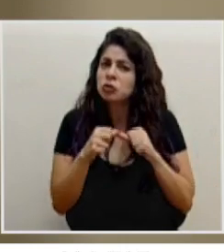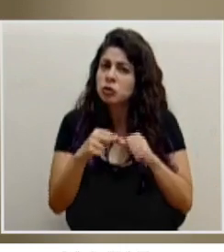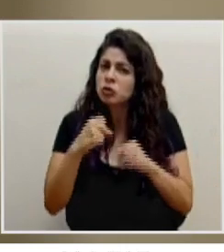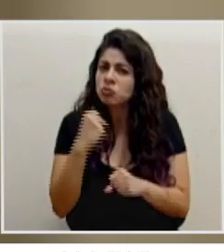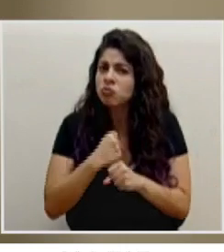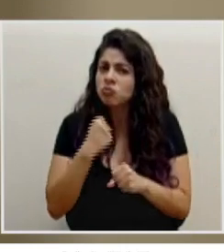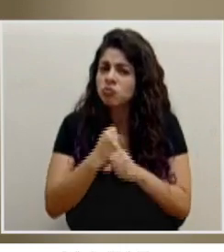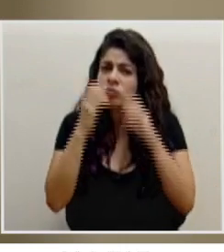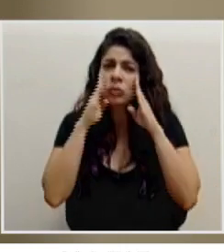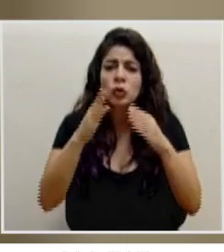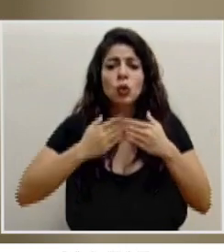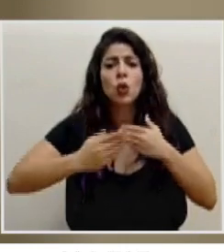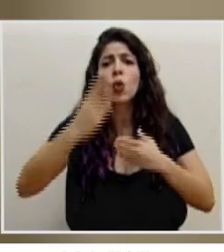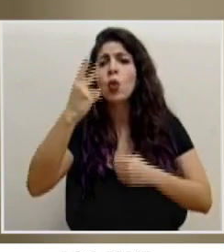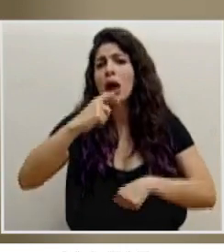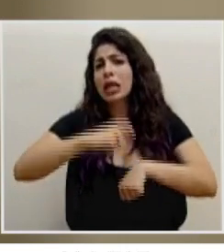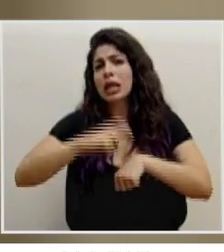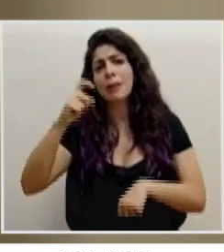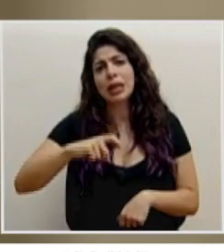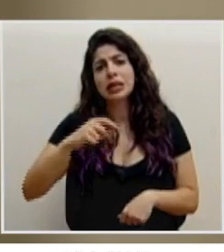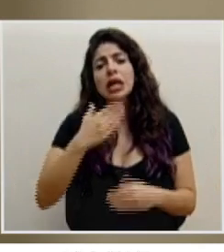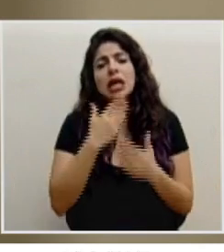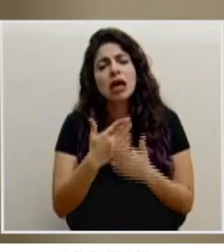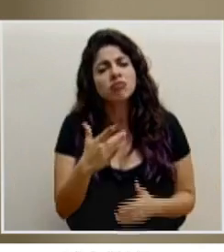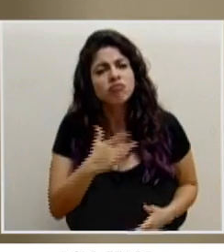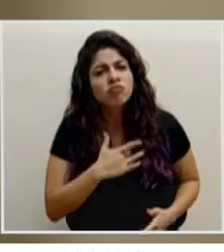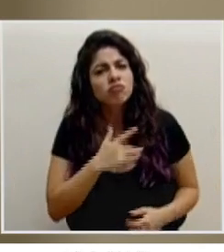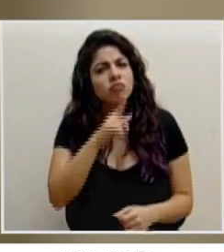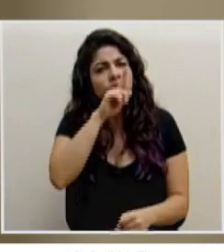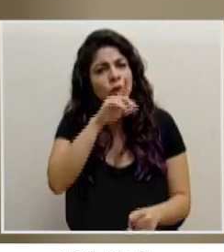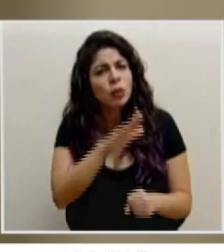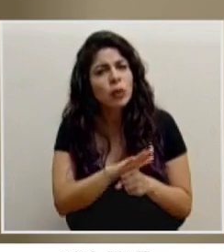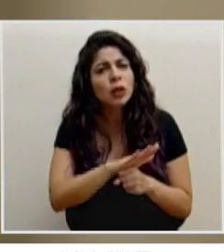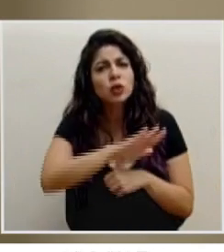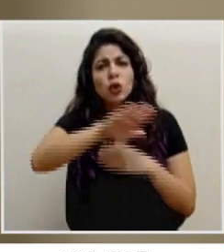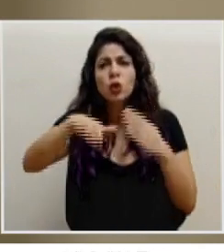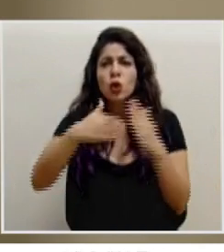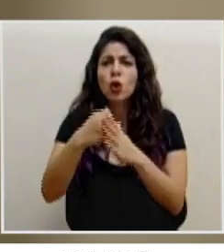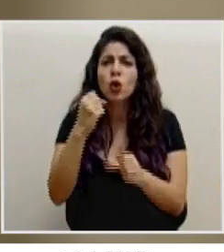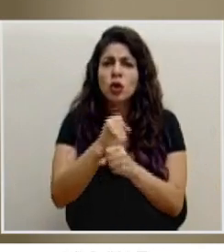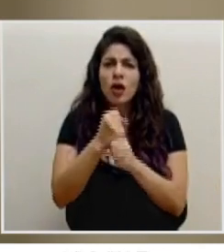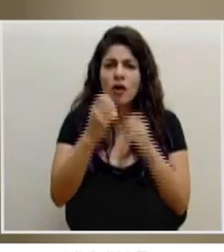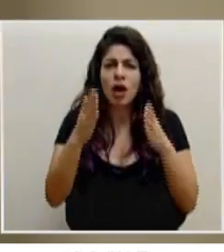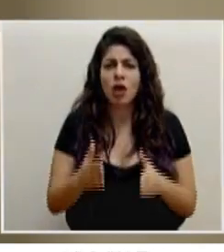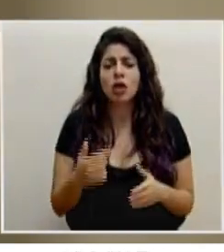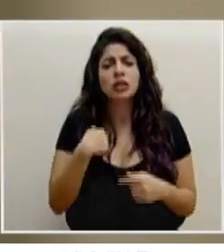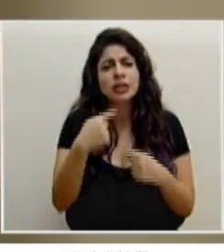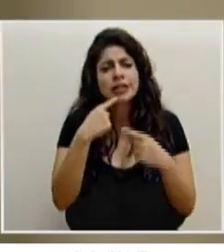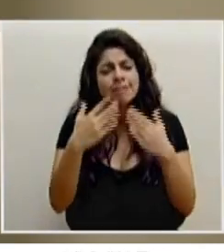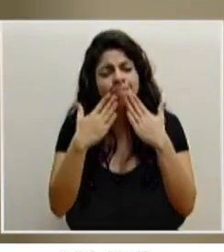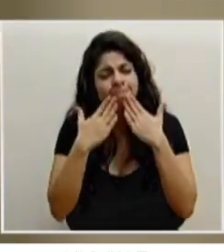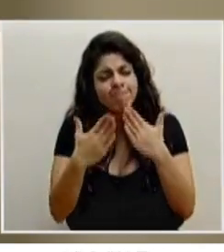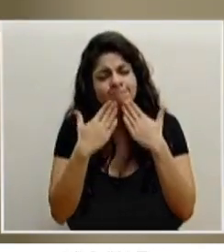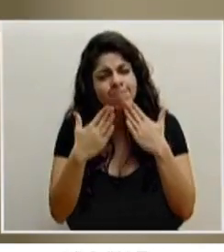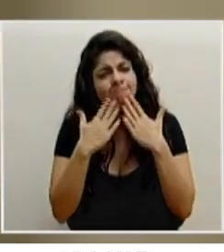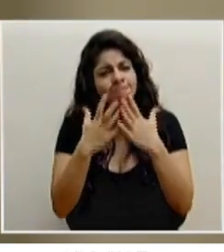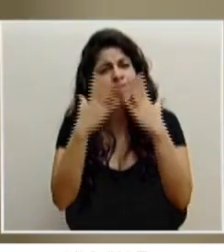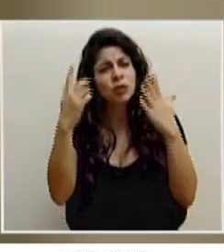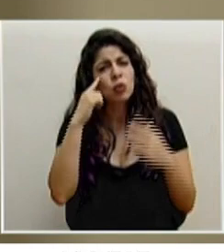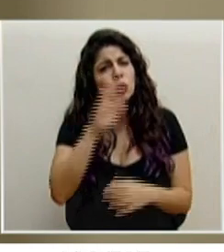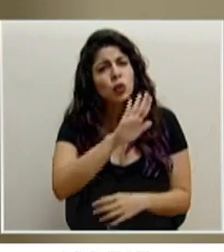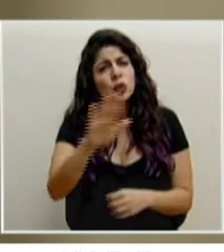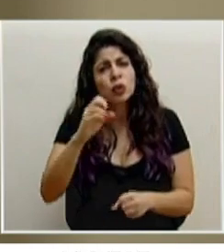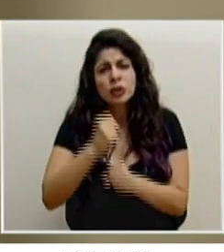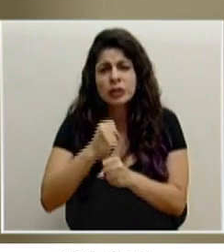atendiéndola el tiempo que sea necesario, gracias a la mística y al compromiso de todos los funcionarios, a quienes les agradezco profundamente por este